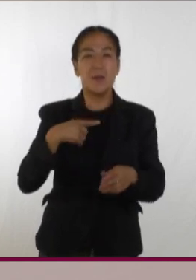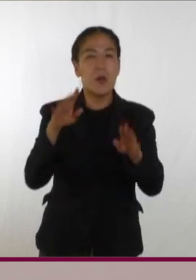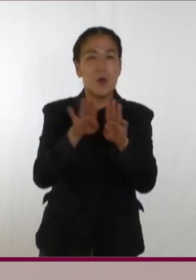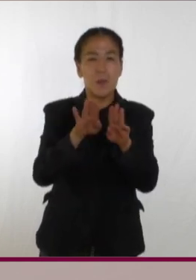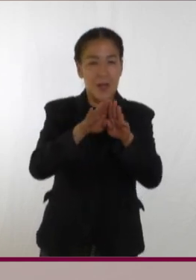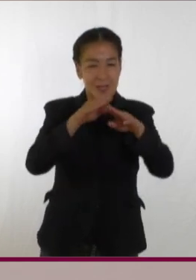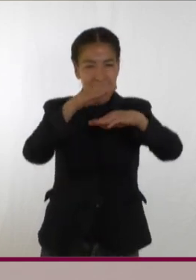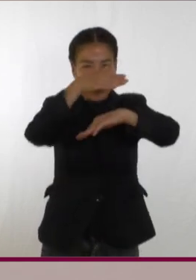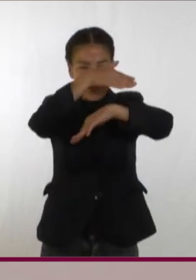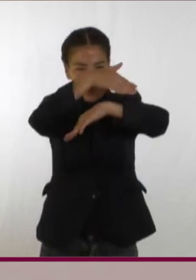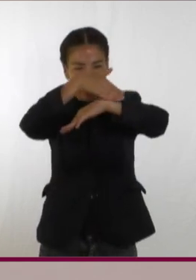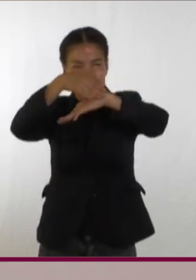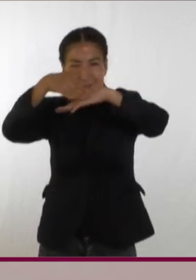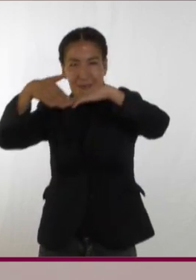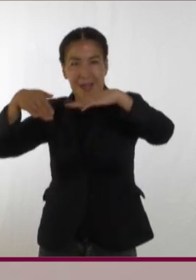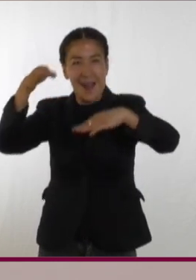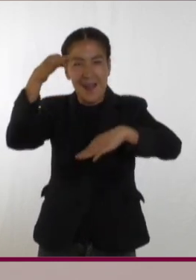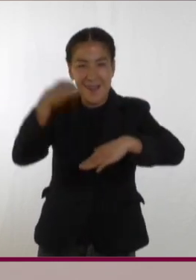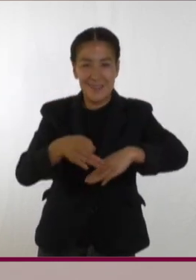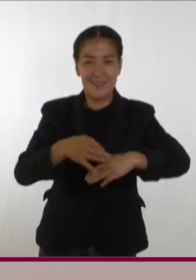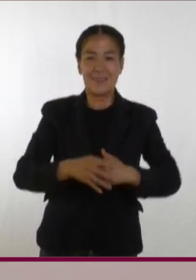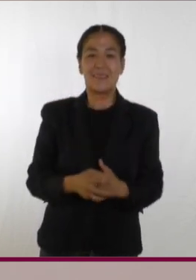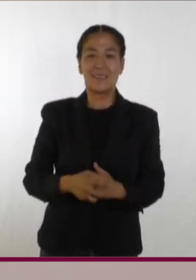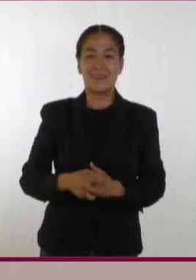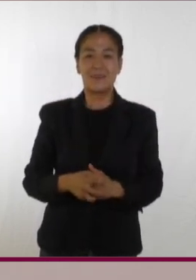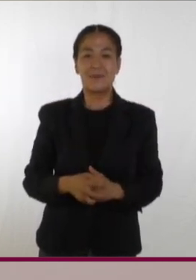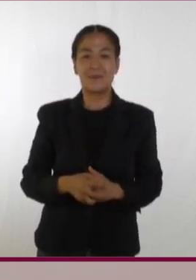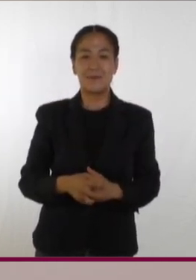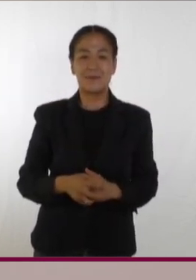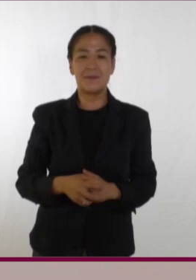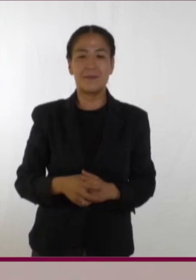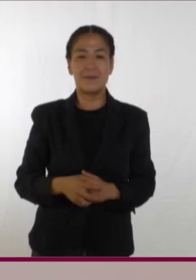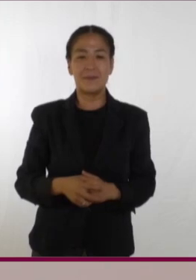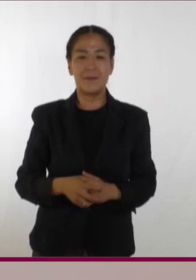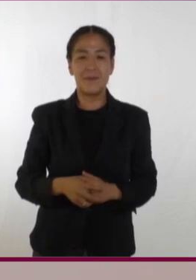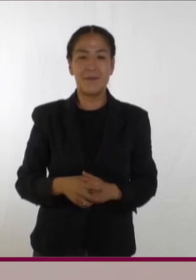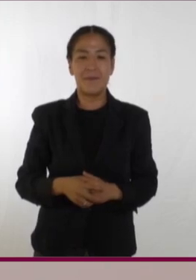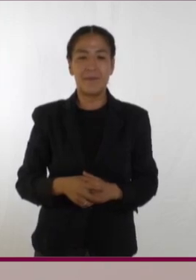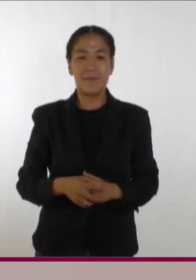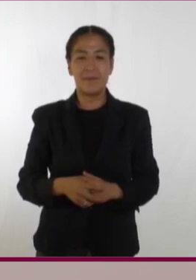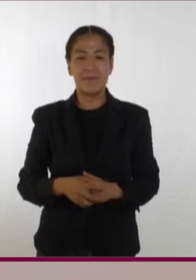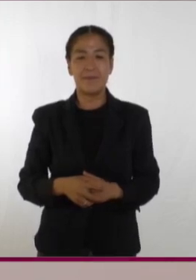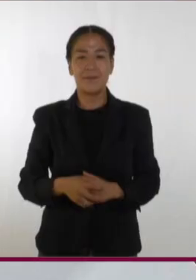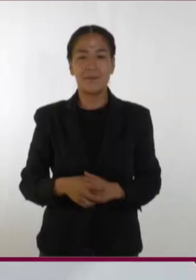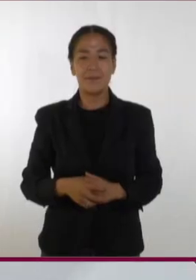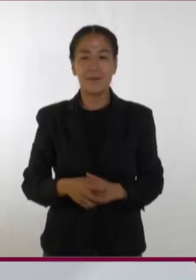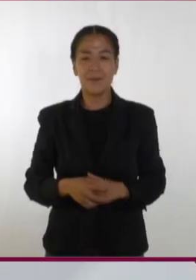El reto es que el corte quede lo más limpio posible para apreciar bien el truco.